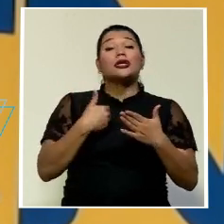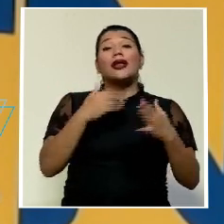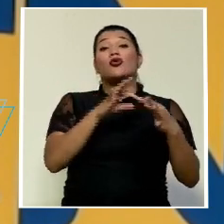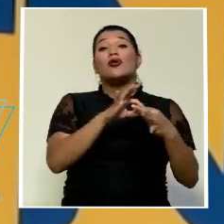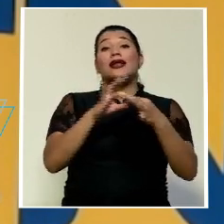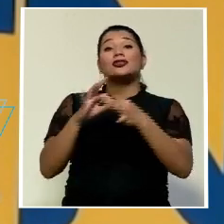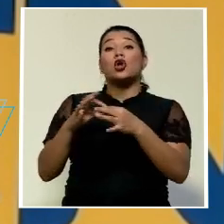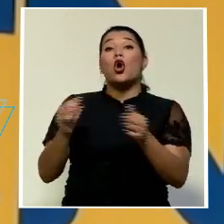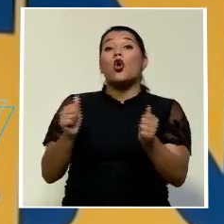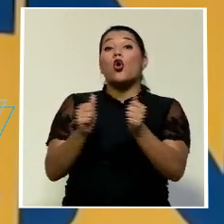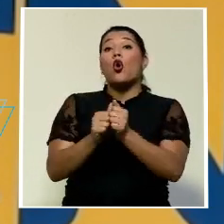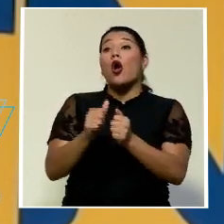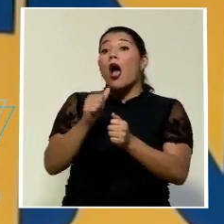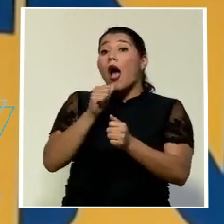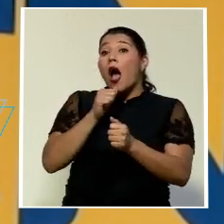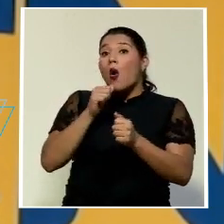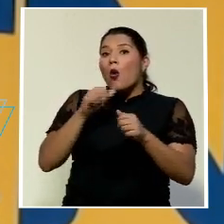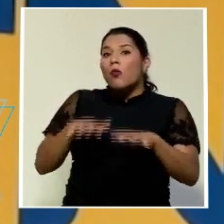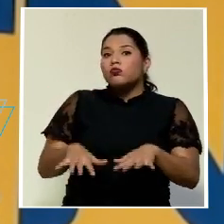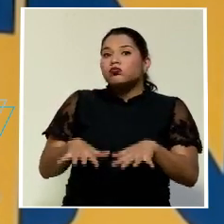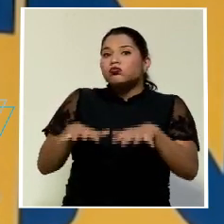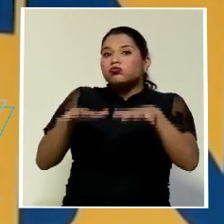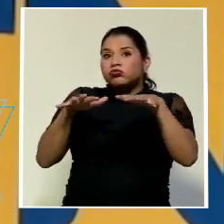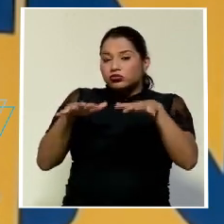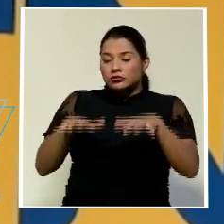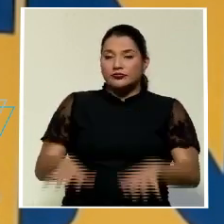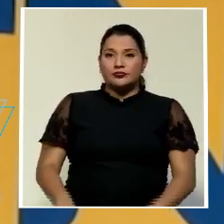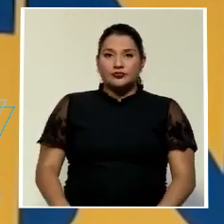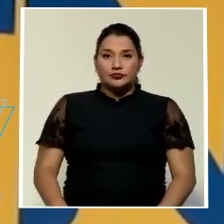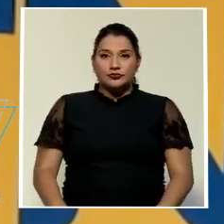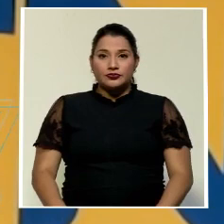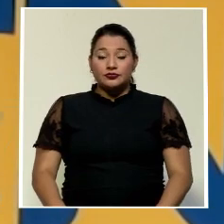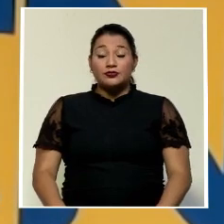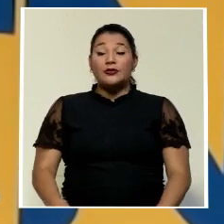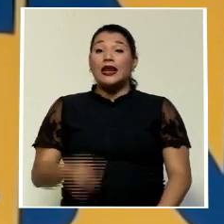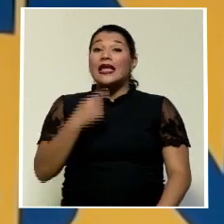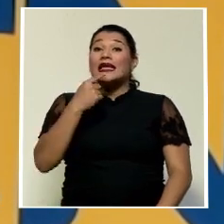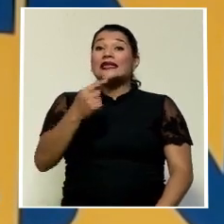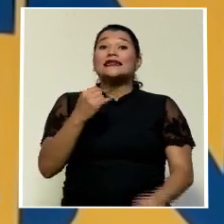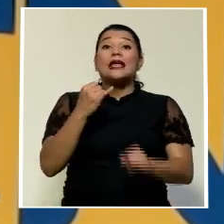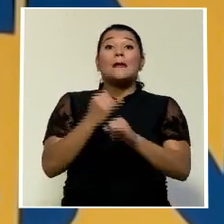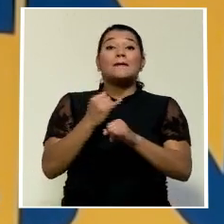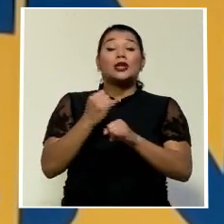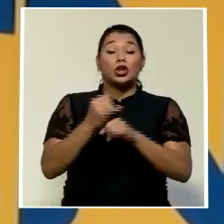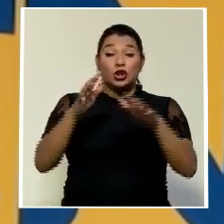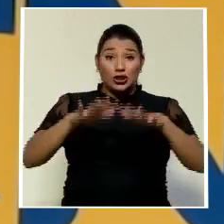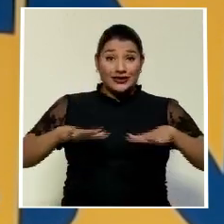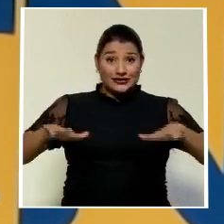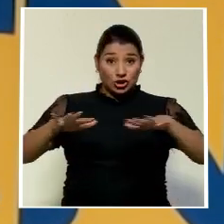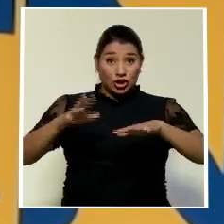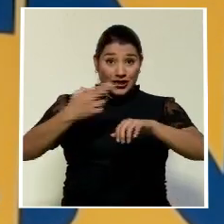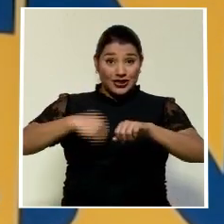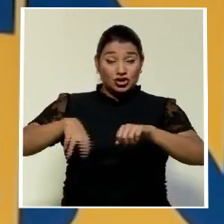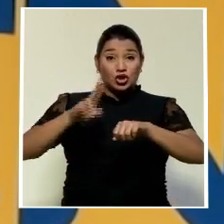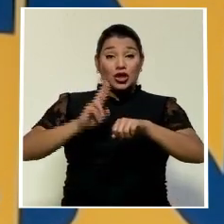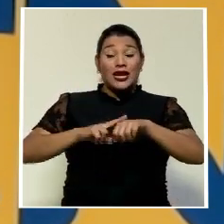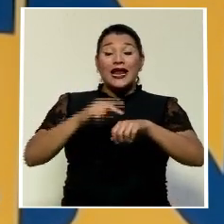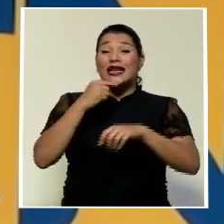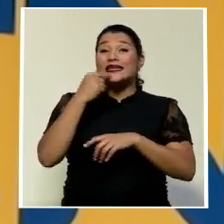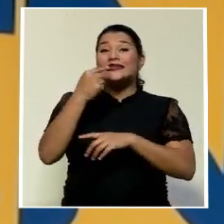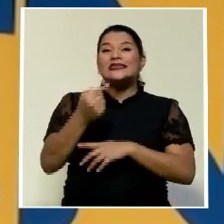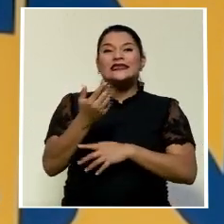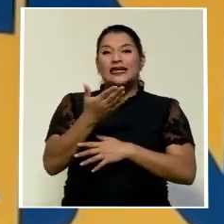a anegamientos o problemas de alcantarillados. De acuerdo a lo que el Instituto Meteorológico Nacional nos ha ha